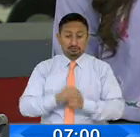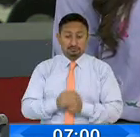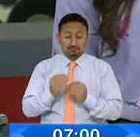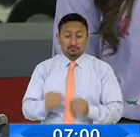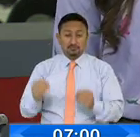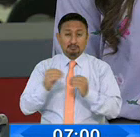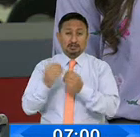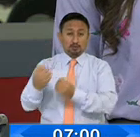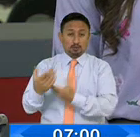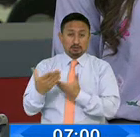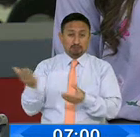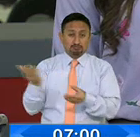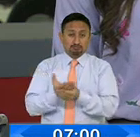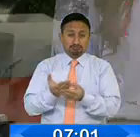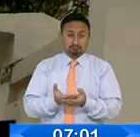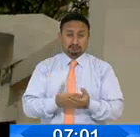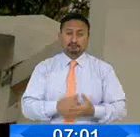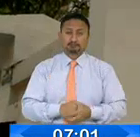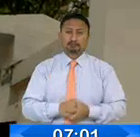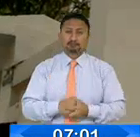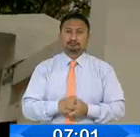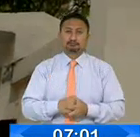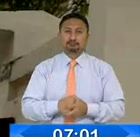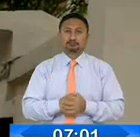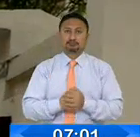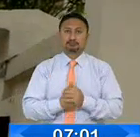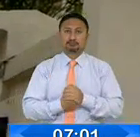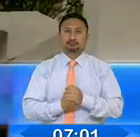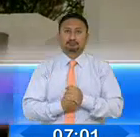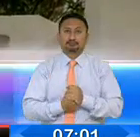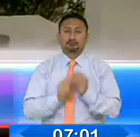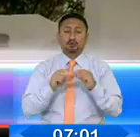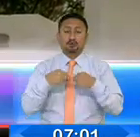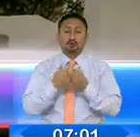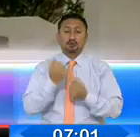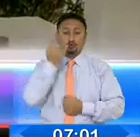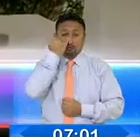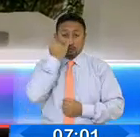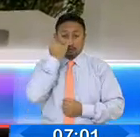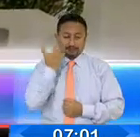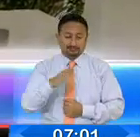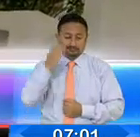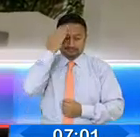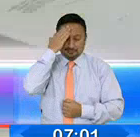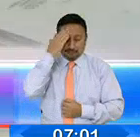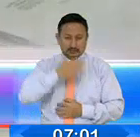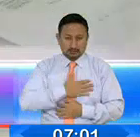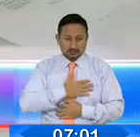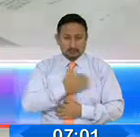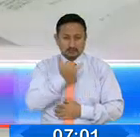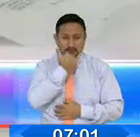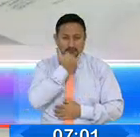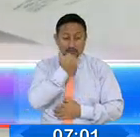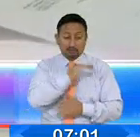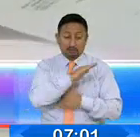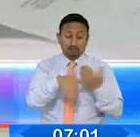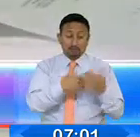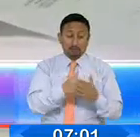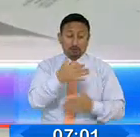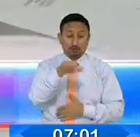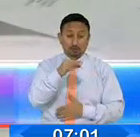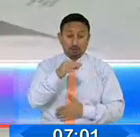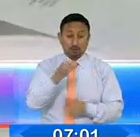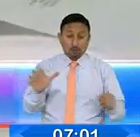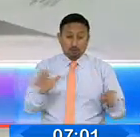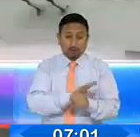más información. En Pachakutik reconocen que cometieron un error al no entregar toda la documentación